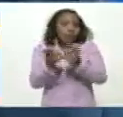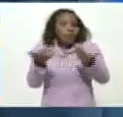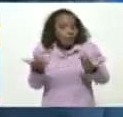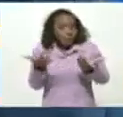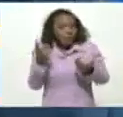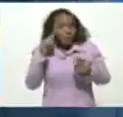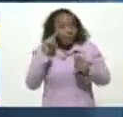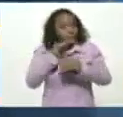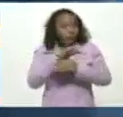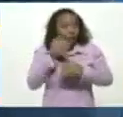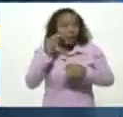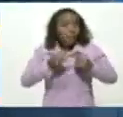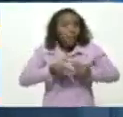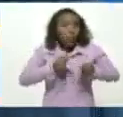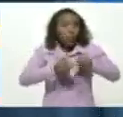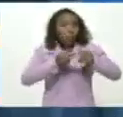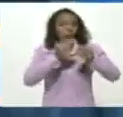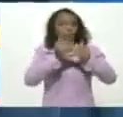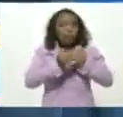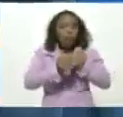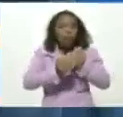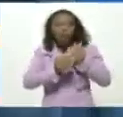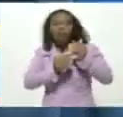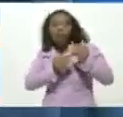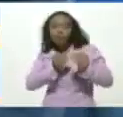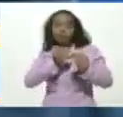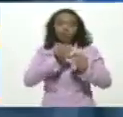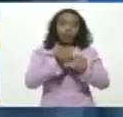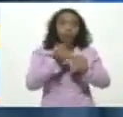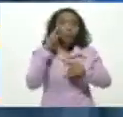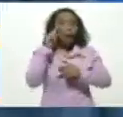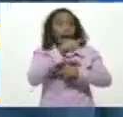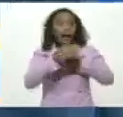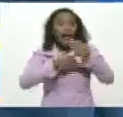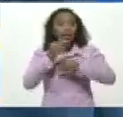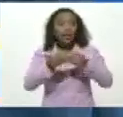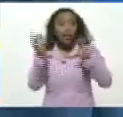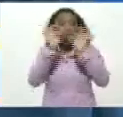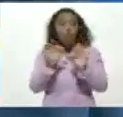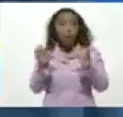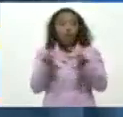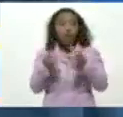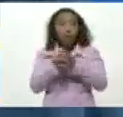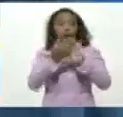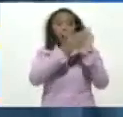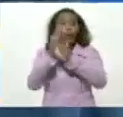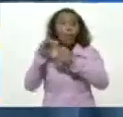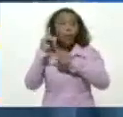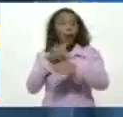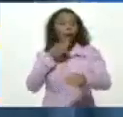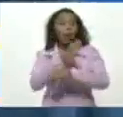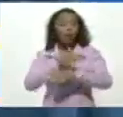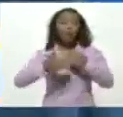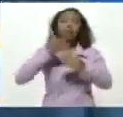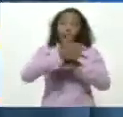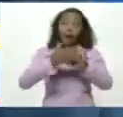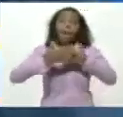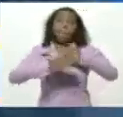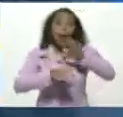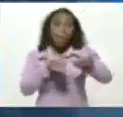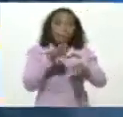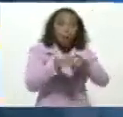a construir todo eso, hay que irlo construyendo. Ajá. Para eso se configura en comuna, Magali, para ir después avanzando paso a paso en